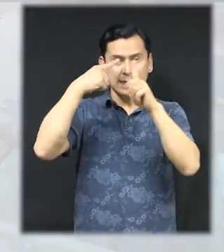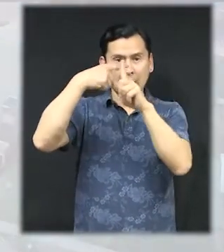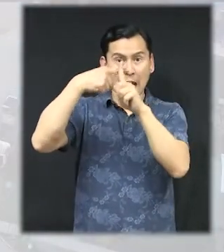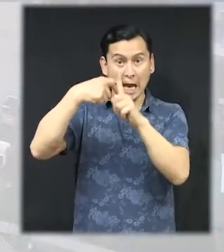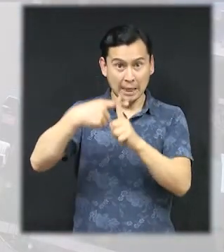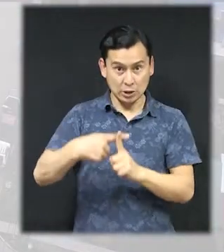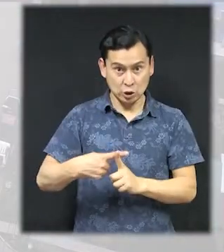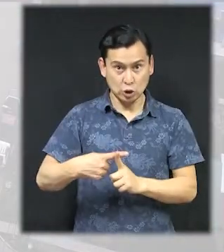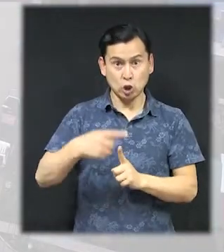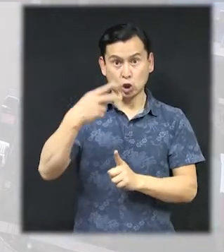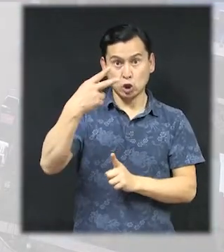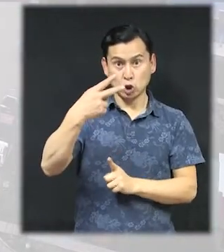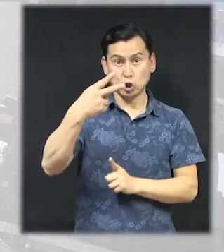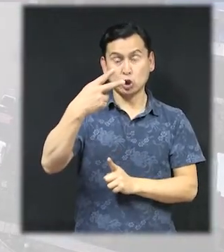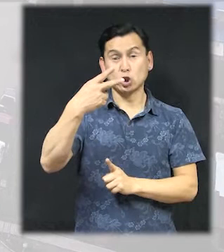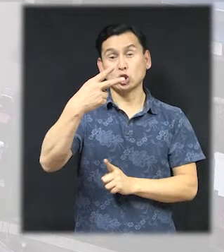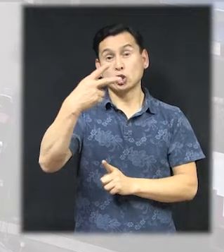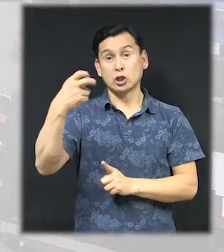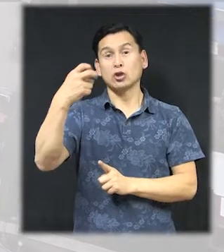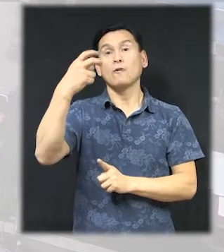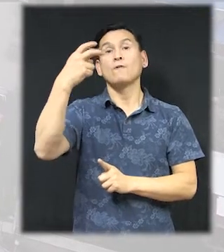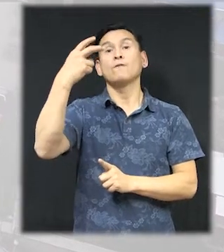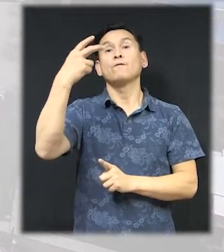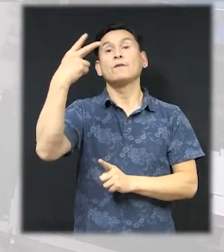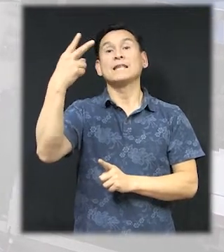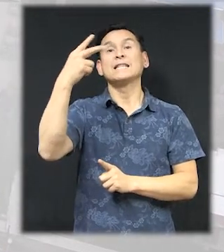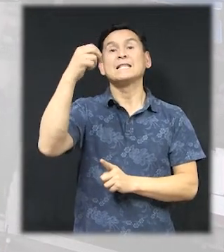35.751 exámenes de imagenología,